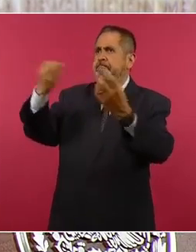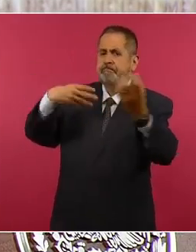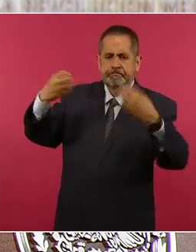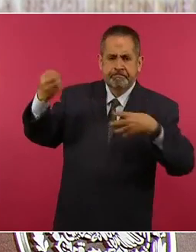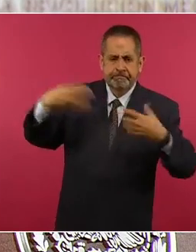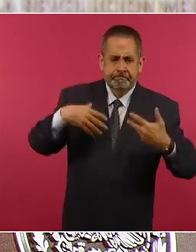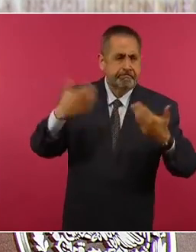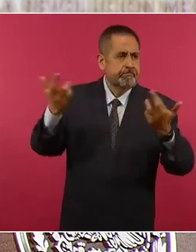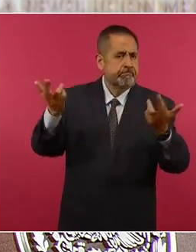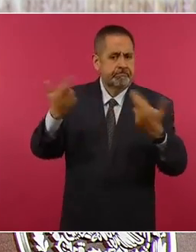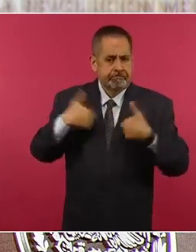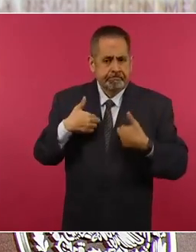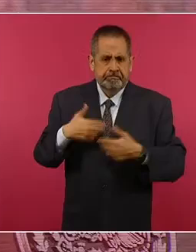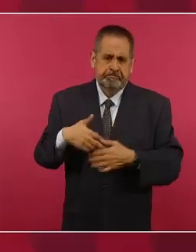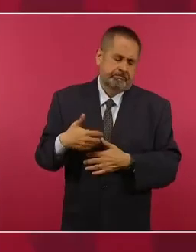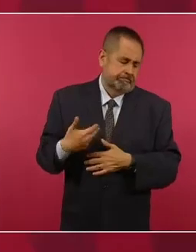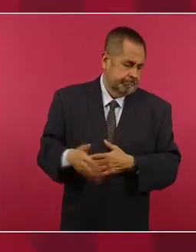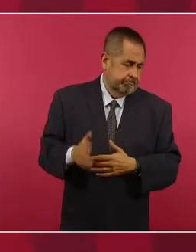20 millones